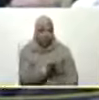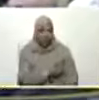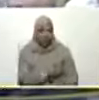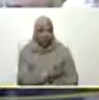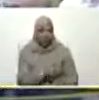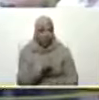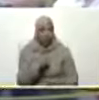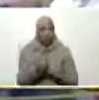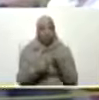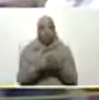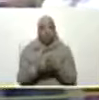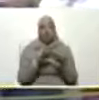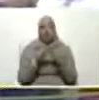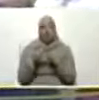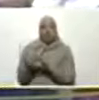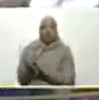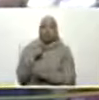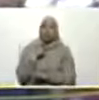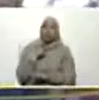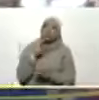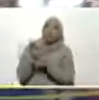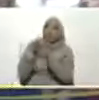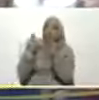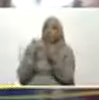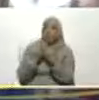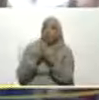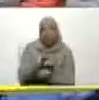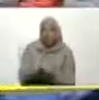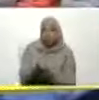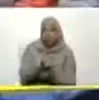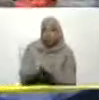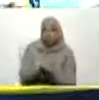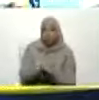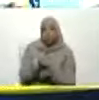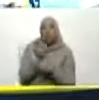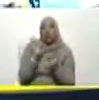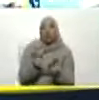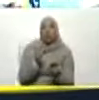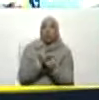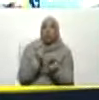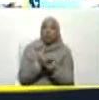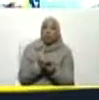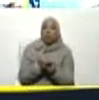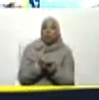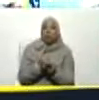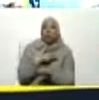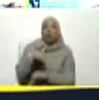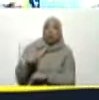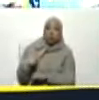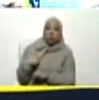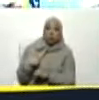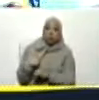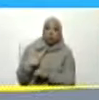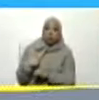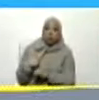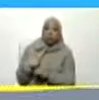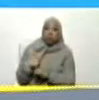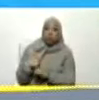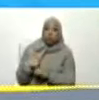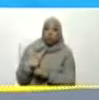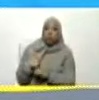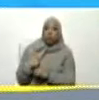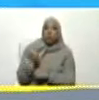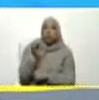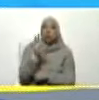La verdad de la comunidad, la verdad de la familia. Esa es la verdad que debe movernos a nosotros.